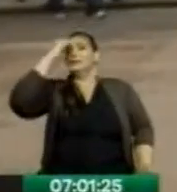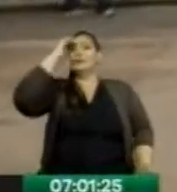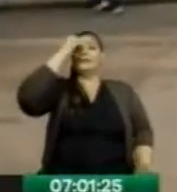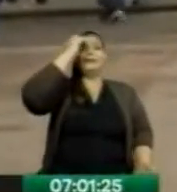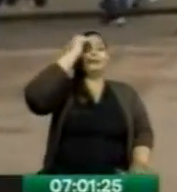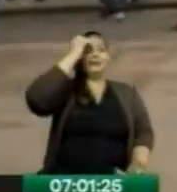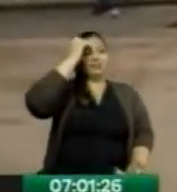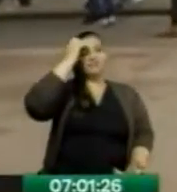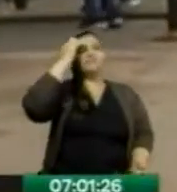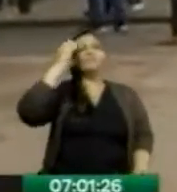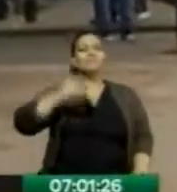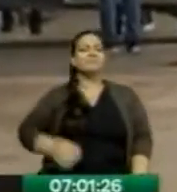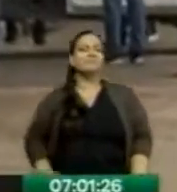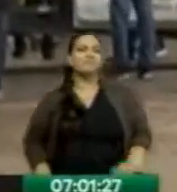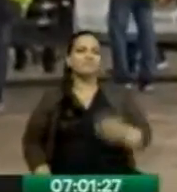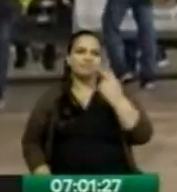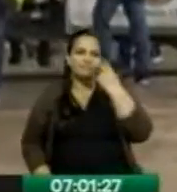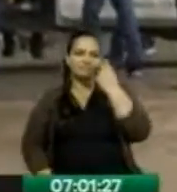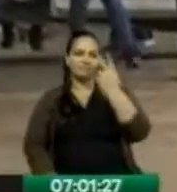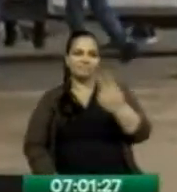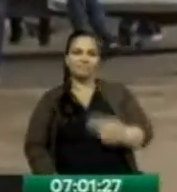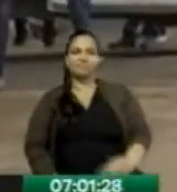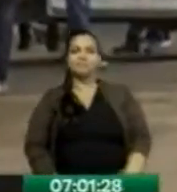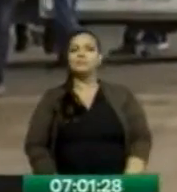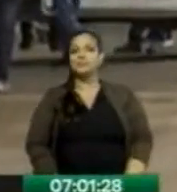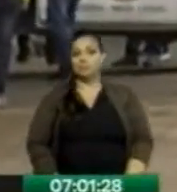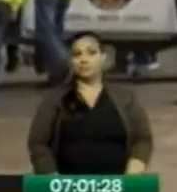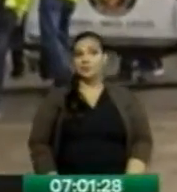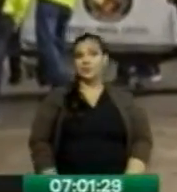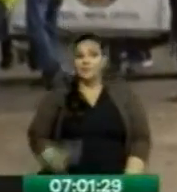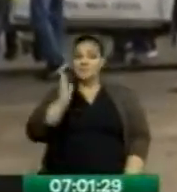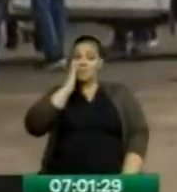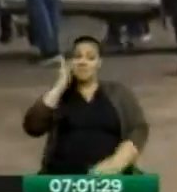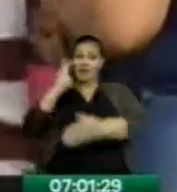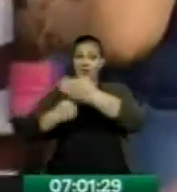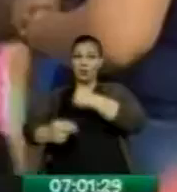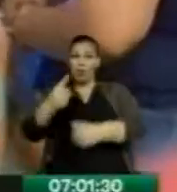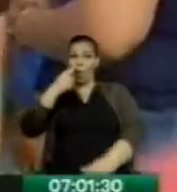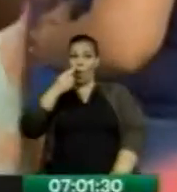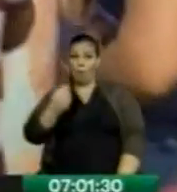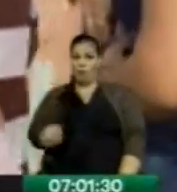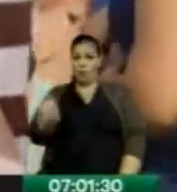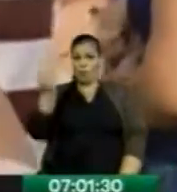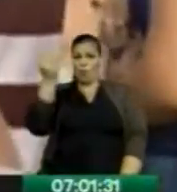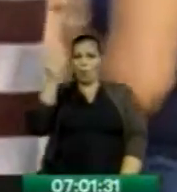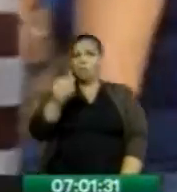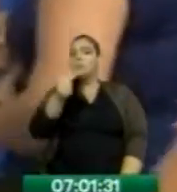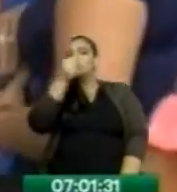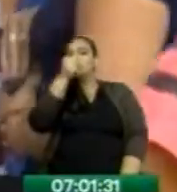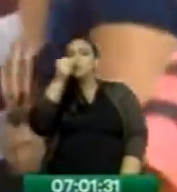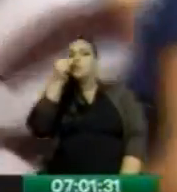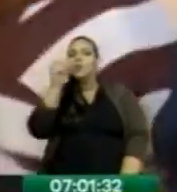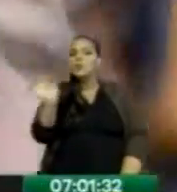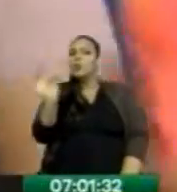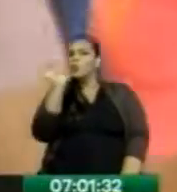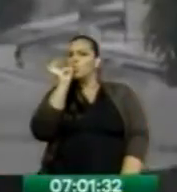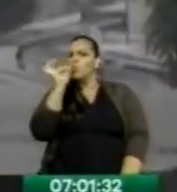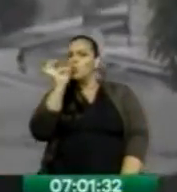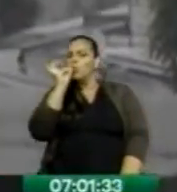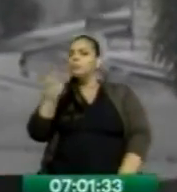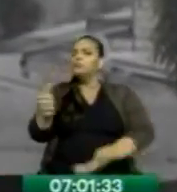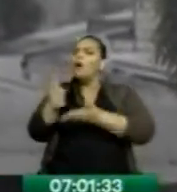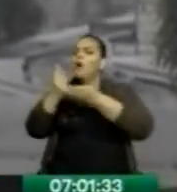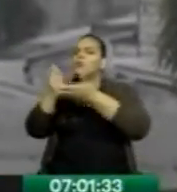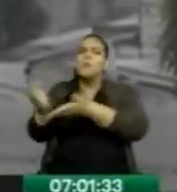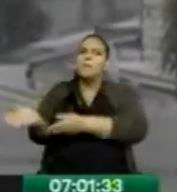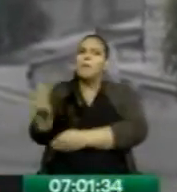rehabilitación, donde lo había dejado, pero que su esperanza de un futuro mejor quedó atrás cuando falleció de asfixia tras el incendio suscitado